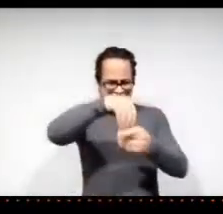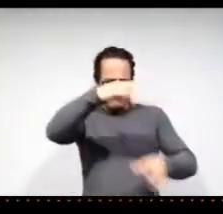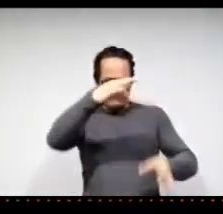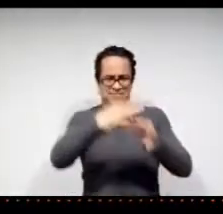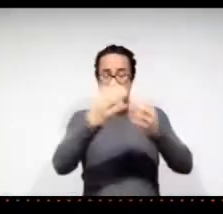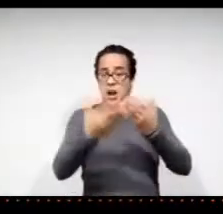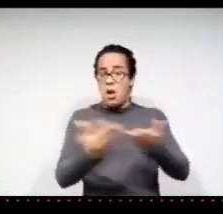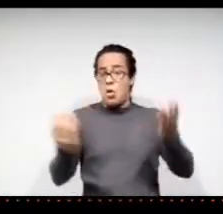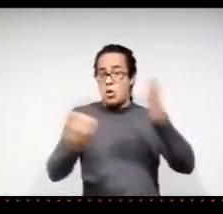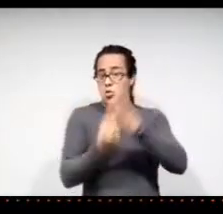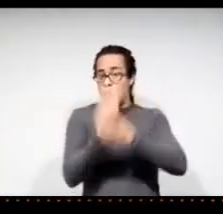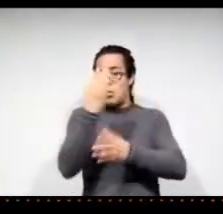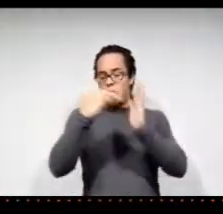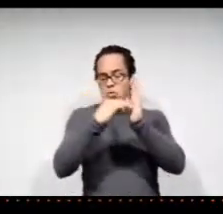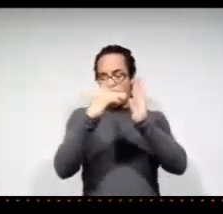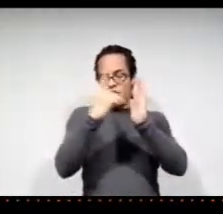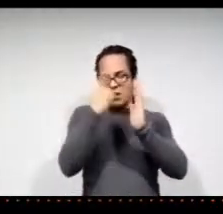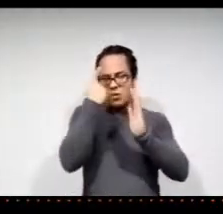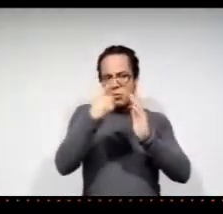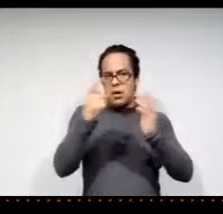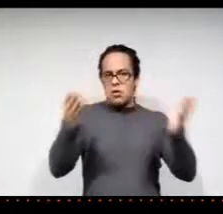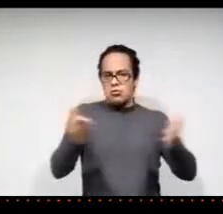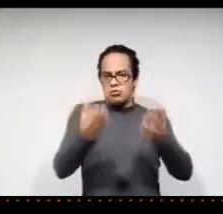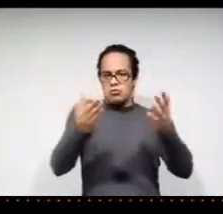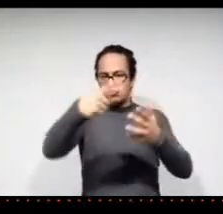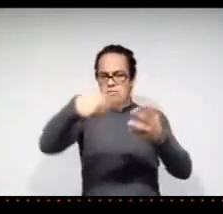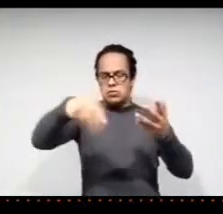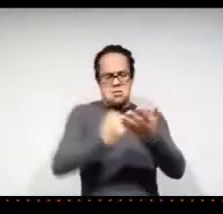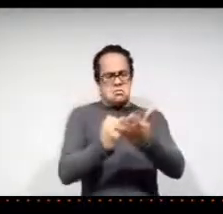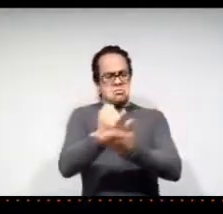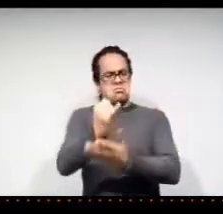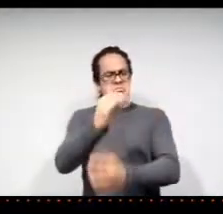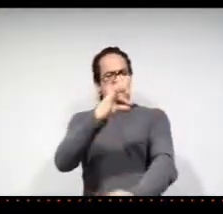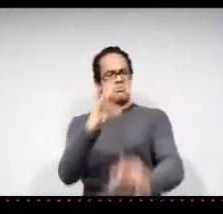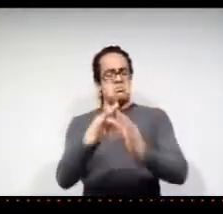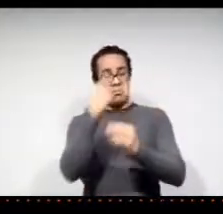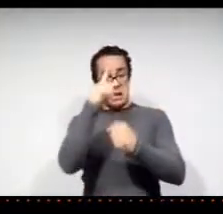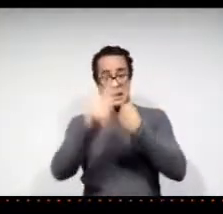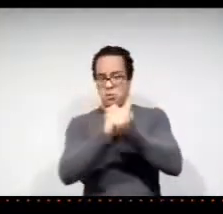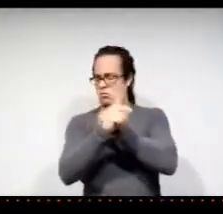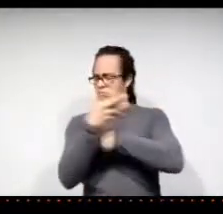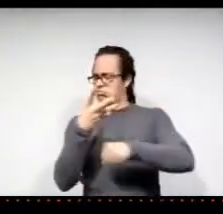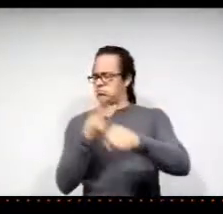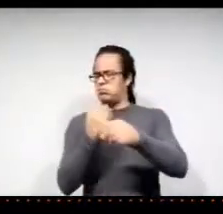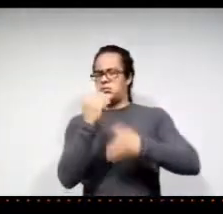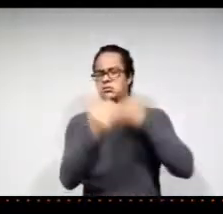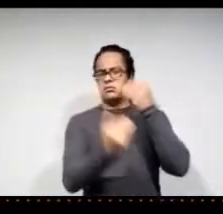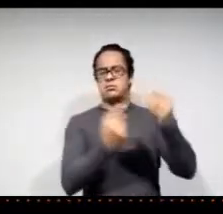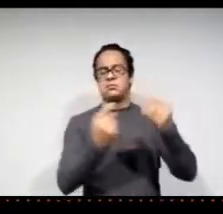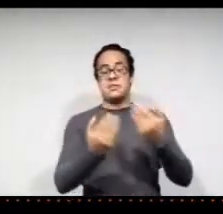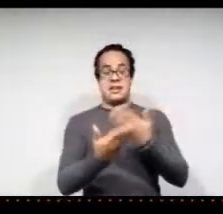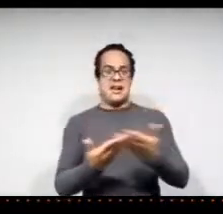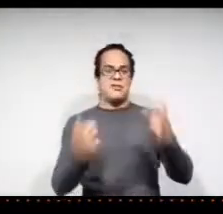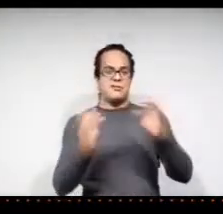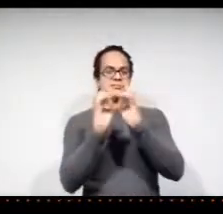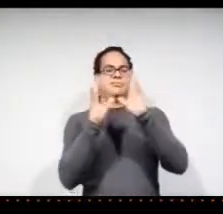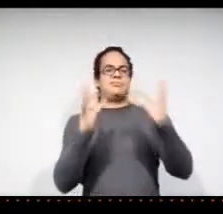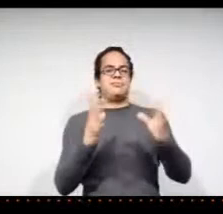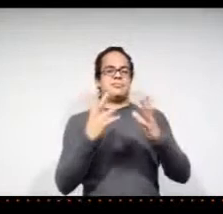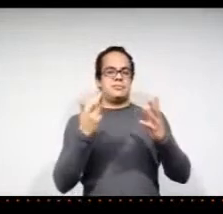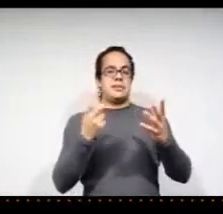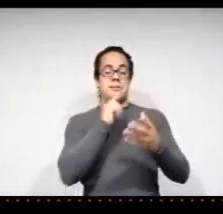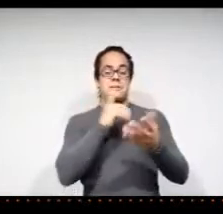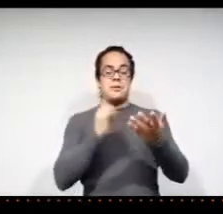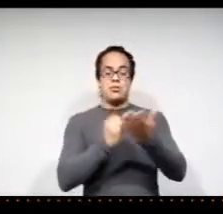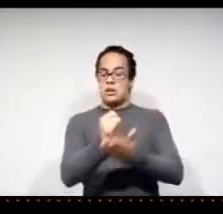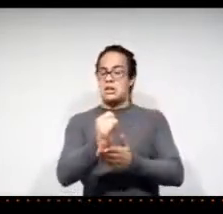esquema de operación que permita tomar decisiones y resolver los problemas que deriven de esta toma de